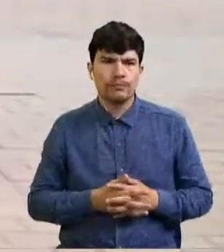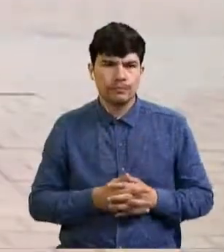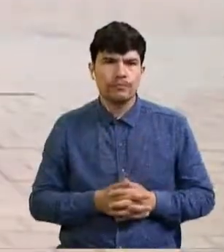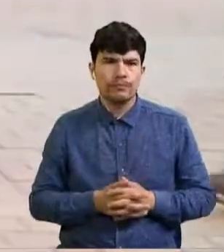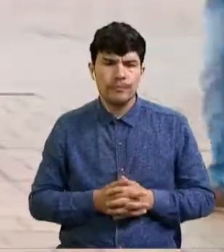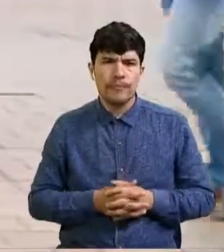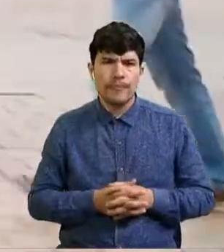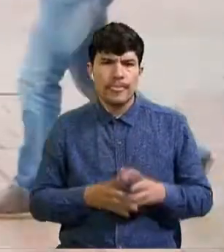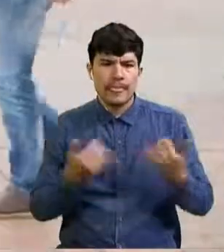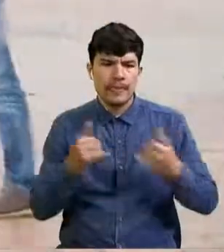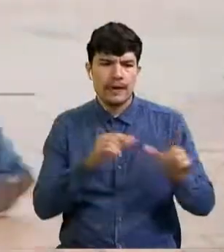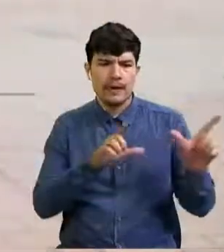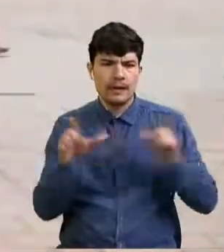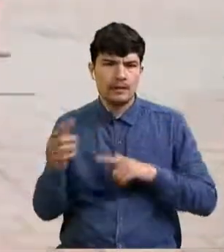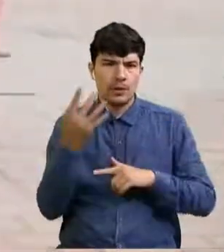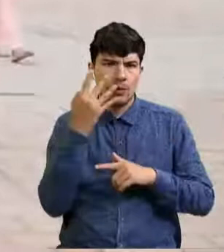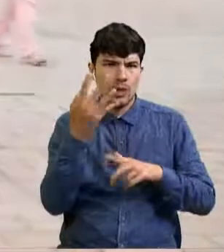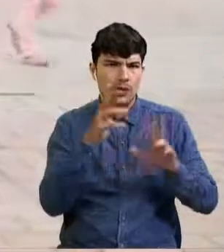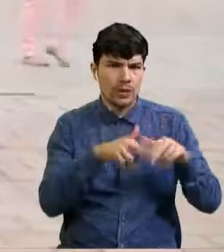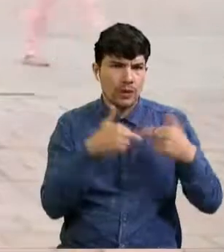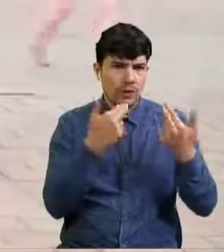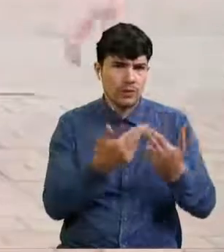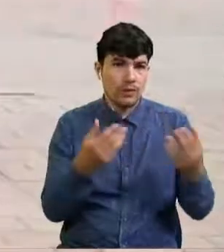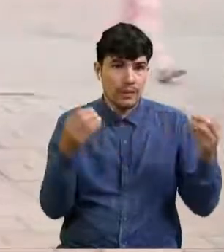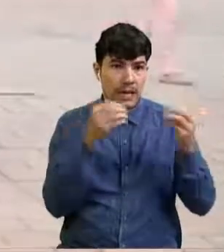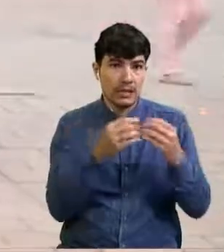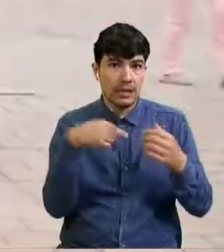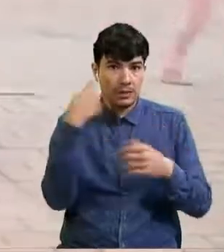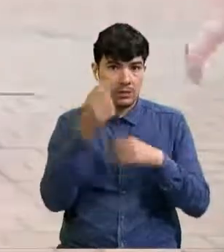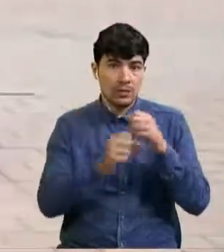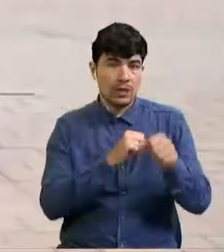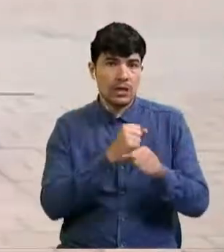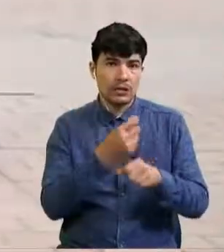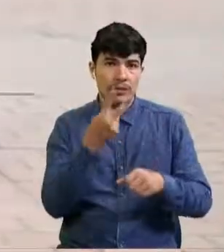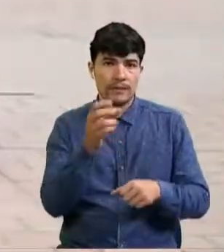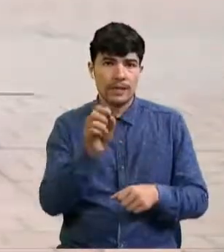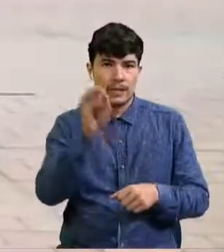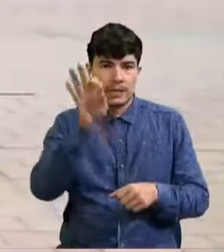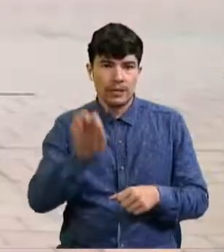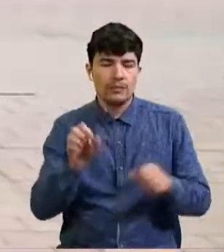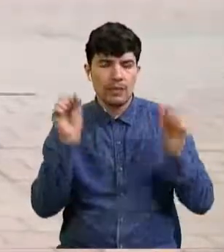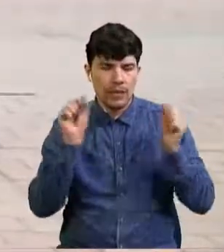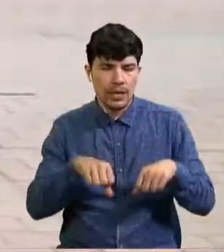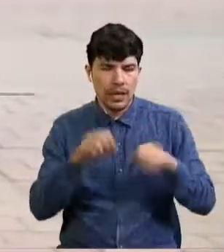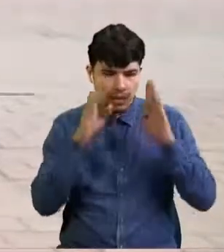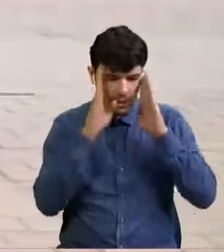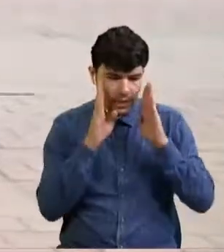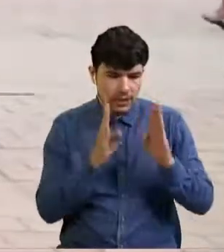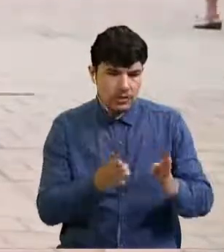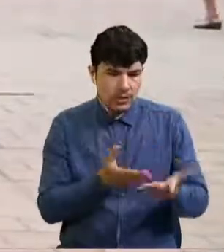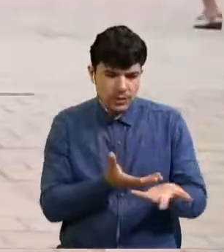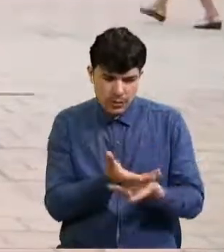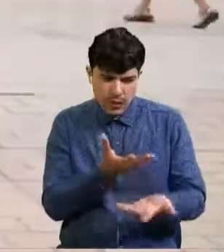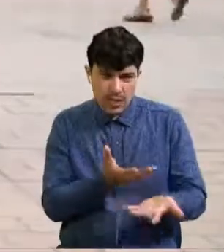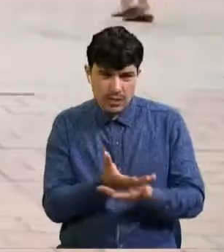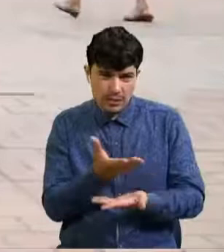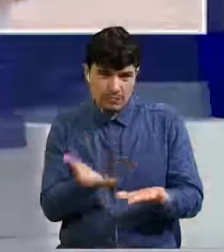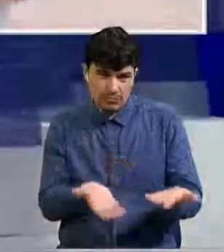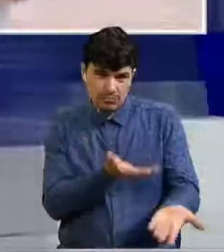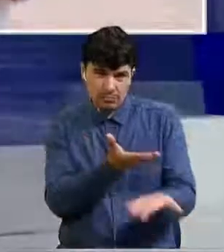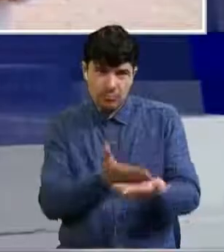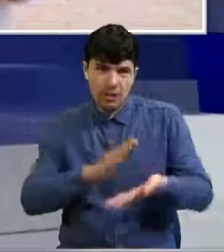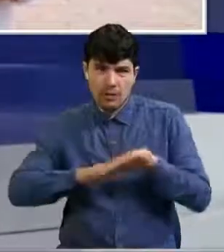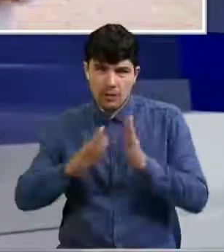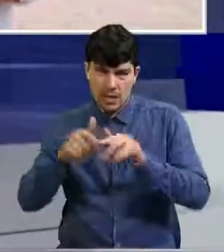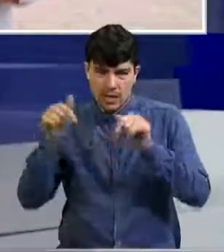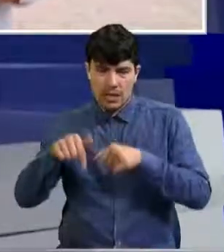instalación de cuatro sesiones más durante el próximo año 2018 para atender estas sugerencias que han sido planteadas por la población del